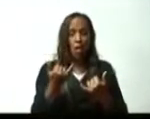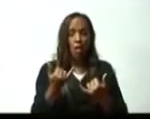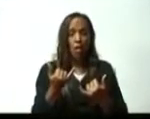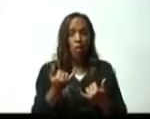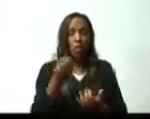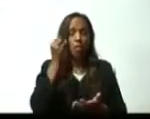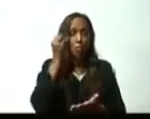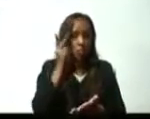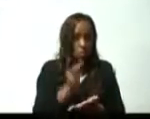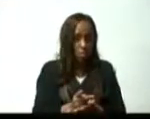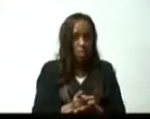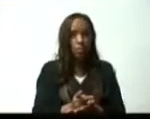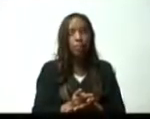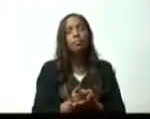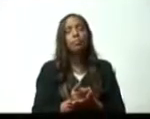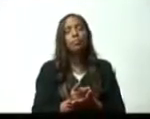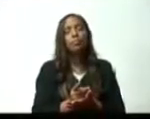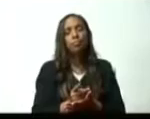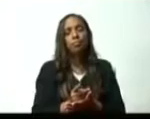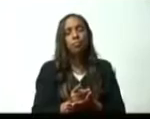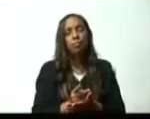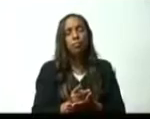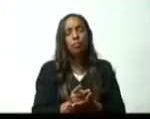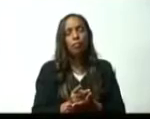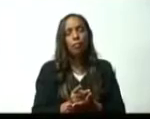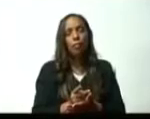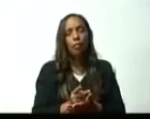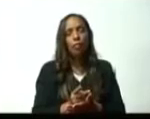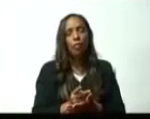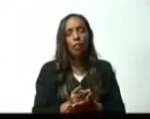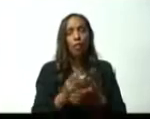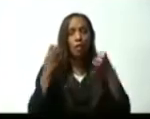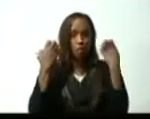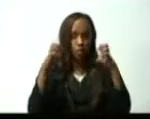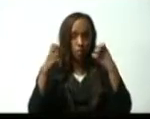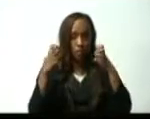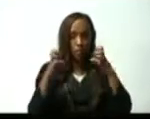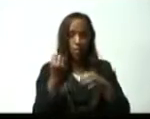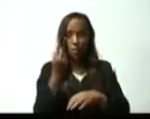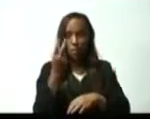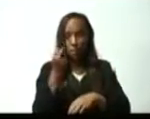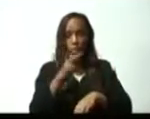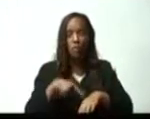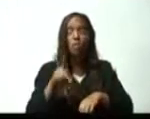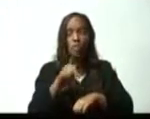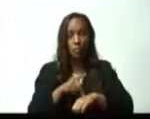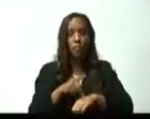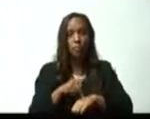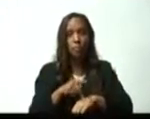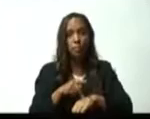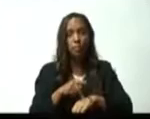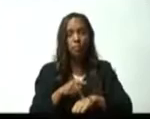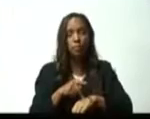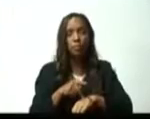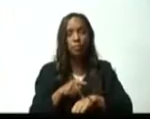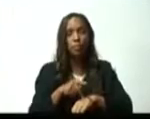12 provincias que se han declarado. Quiero decirle que estaremos vigilantes, y eso le